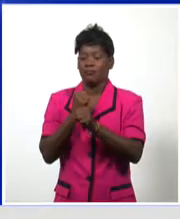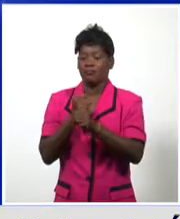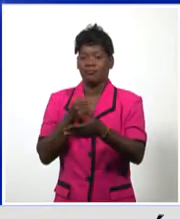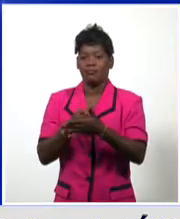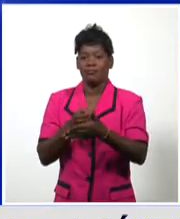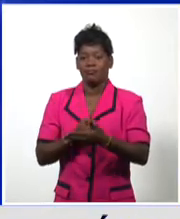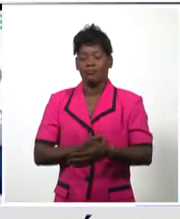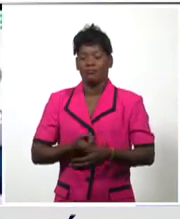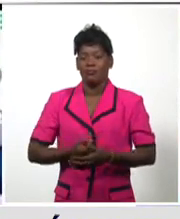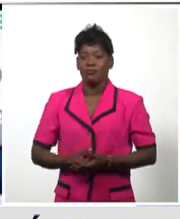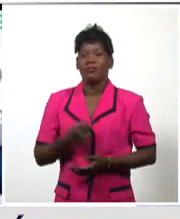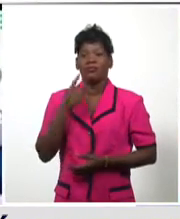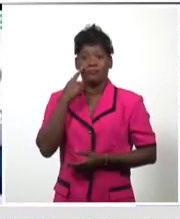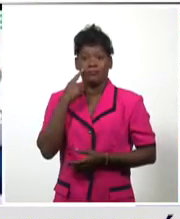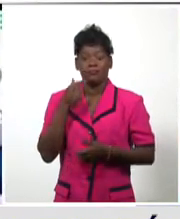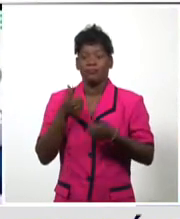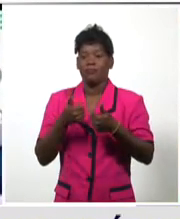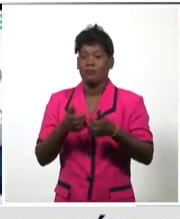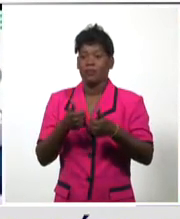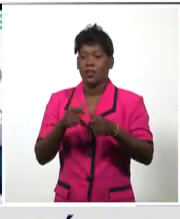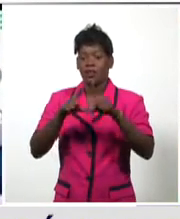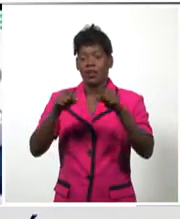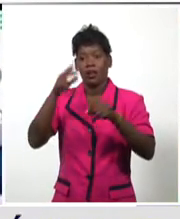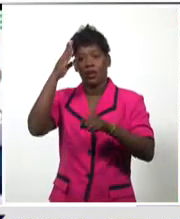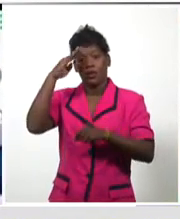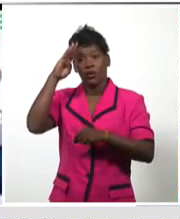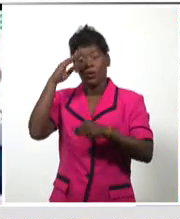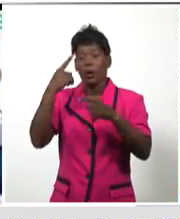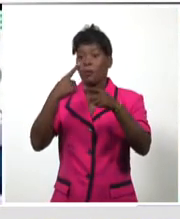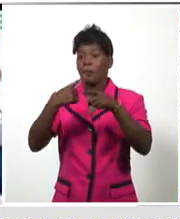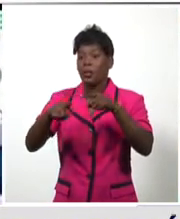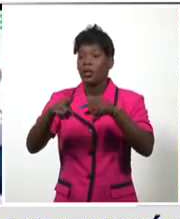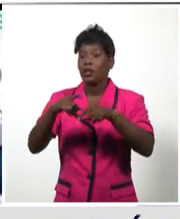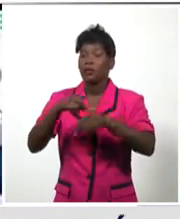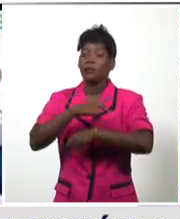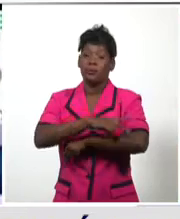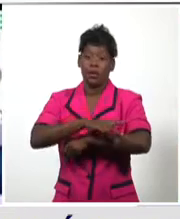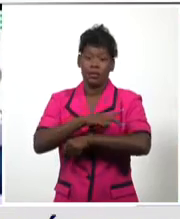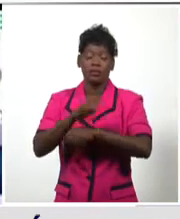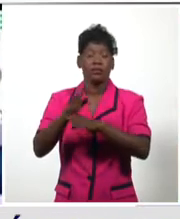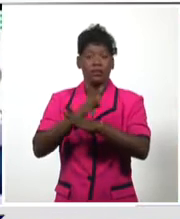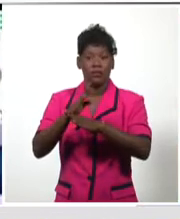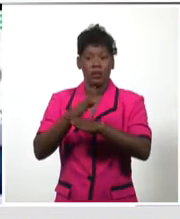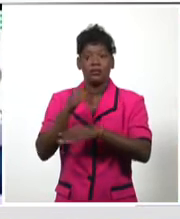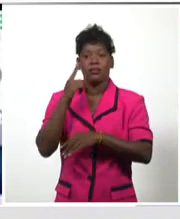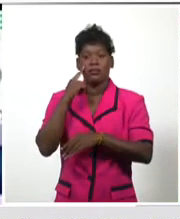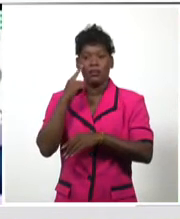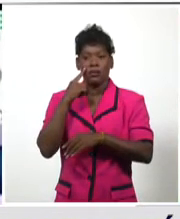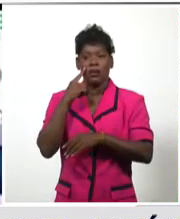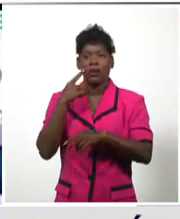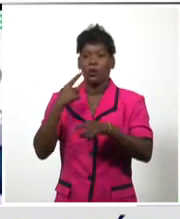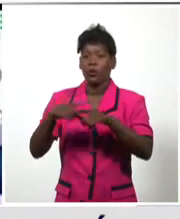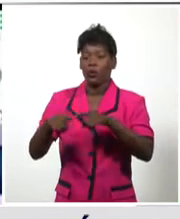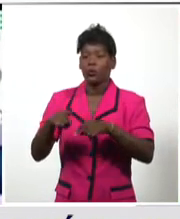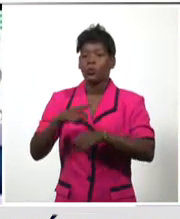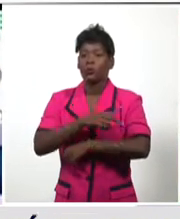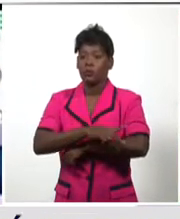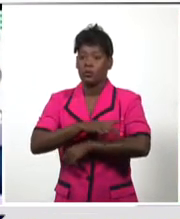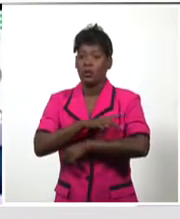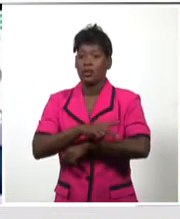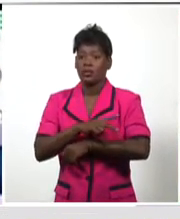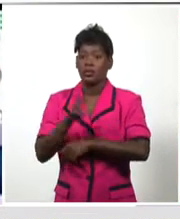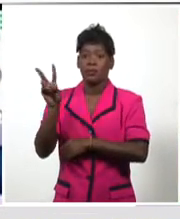la primera línea de batalla en Cuba, pero también en varias partes del mundo, específicamente en la República Bolivariana de Venezuela. La labor de